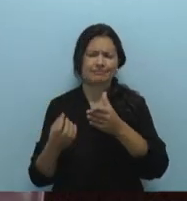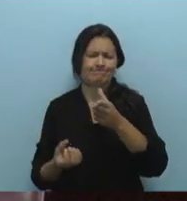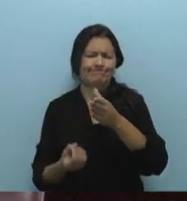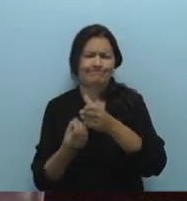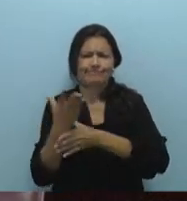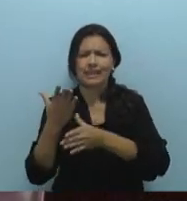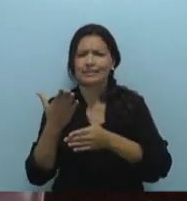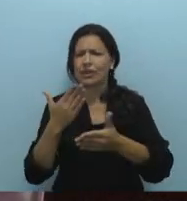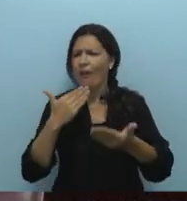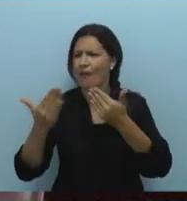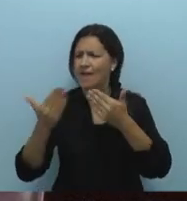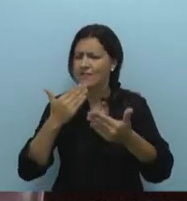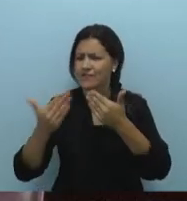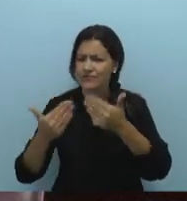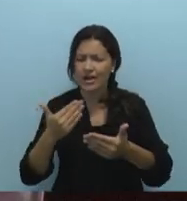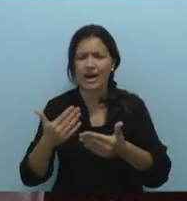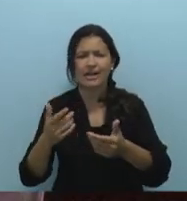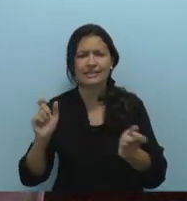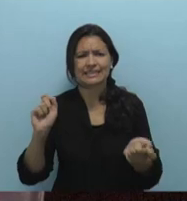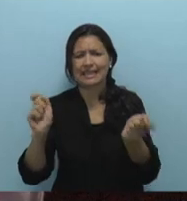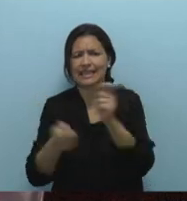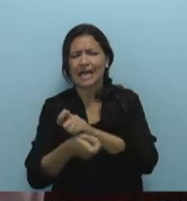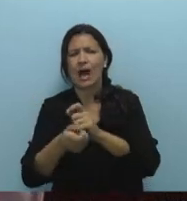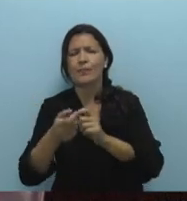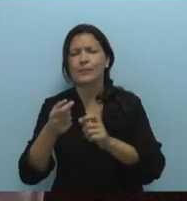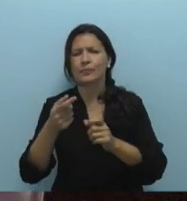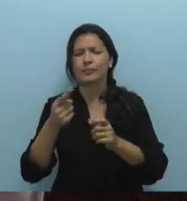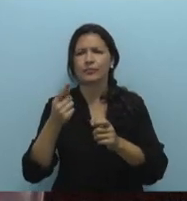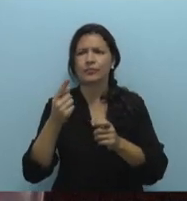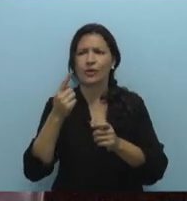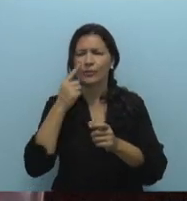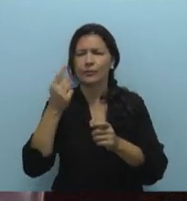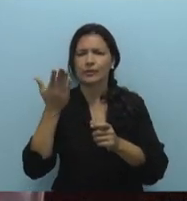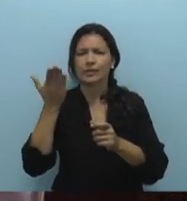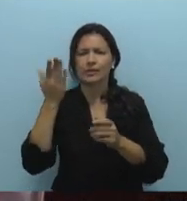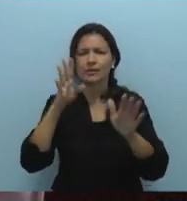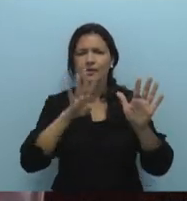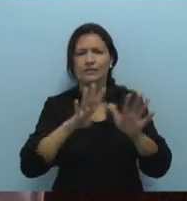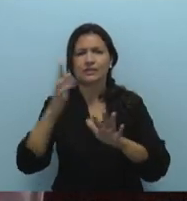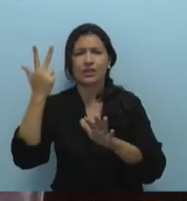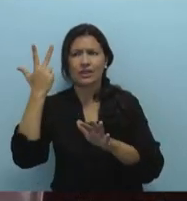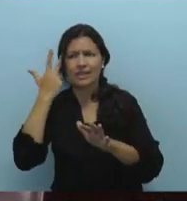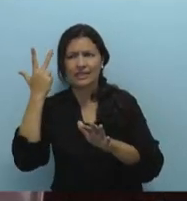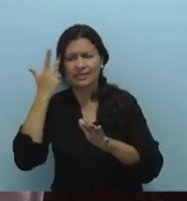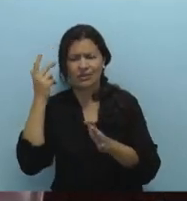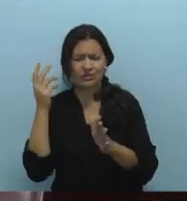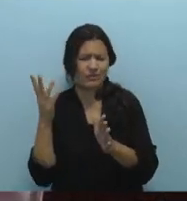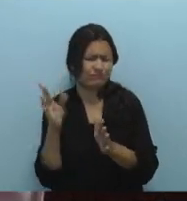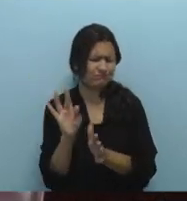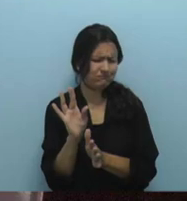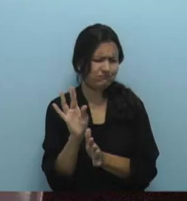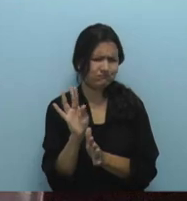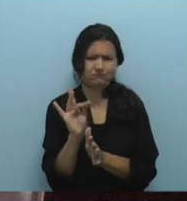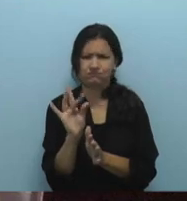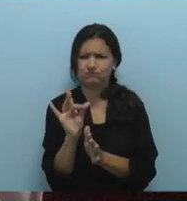tan enormes que tuvo la reforma del 18, lo que costó la reforma del 18, digámoslo con todas las letras, pero